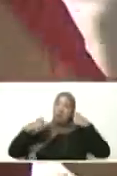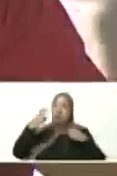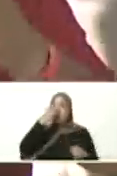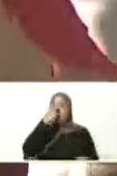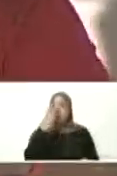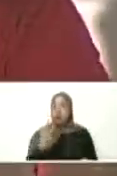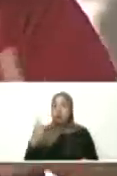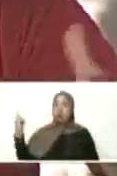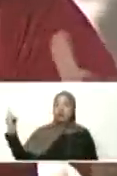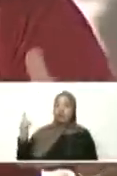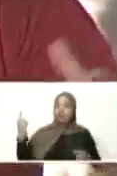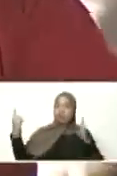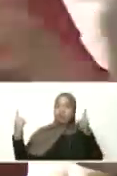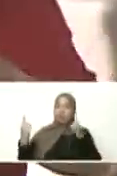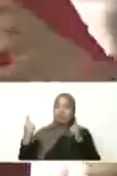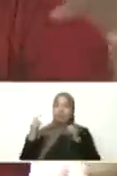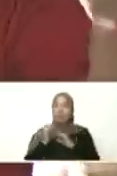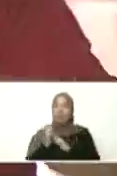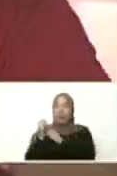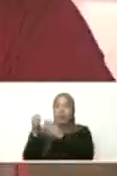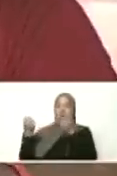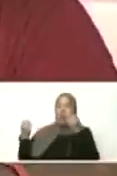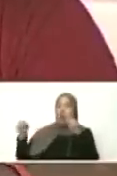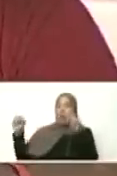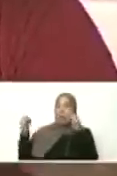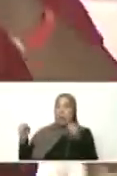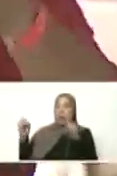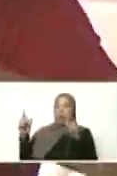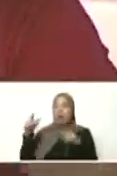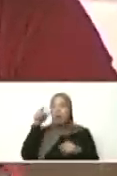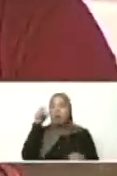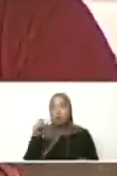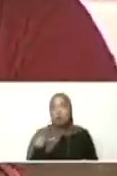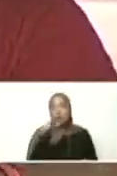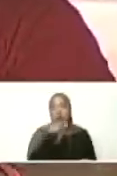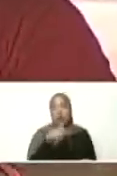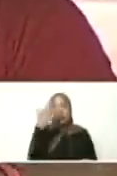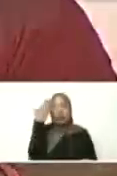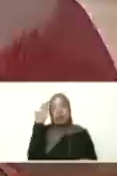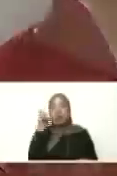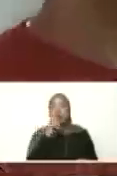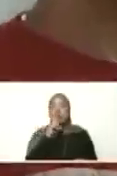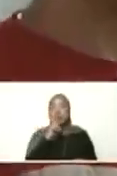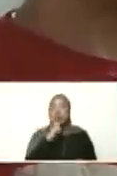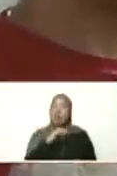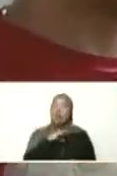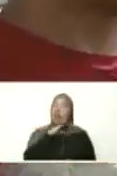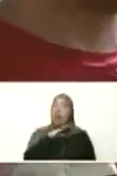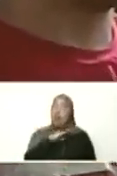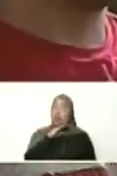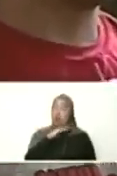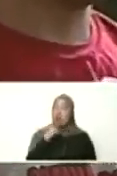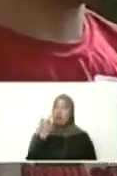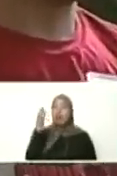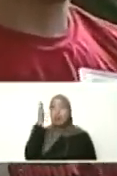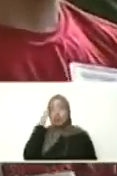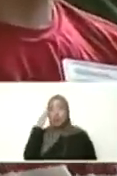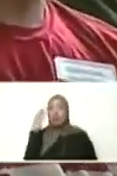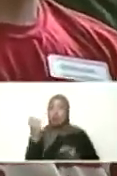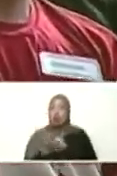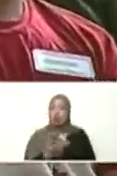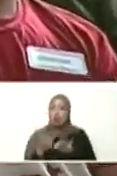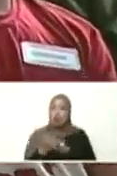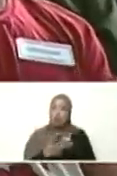visitaba. Ese ejercicio del líder, acercarse a la masa, presidente, sabemos las limitaciones, pero aquí estamos confiando en usted, presidente, sobre todo